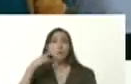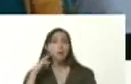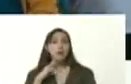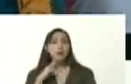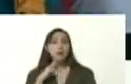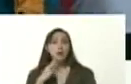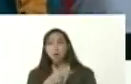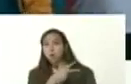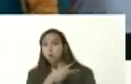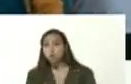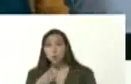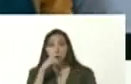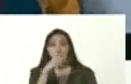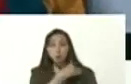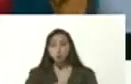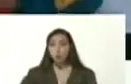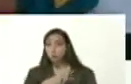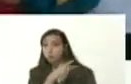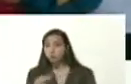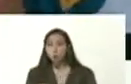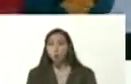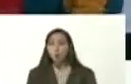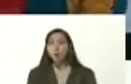es Juanito Alimaña y su banda.